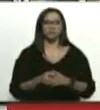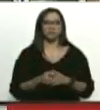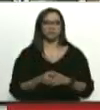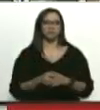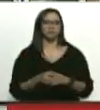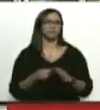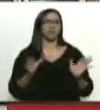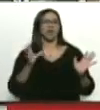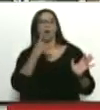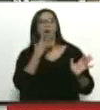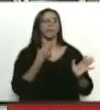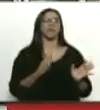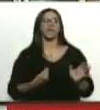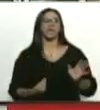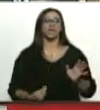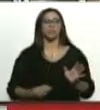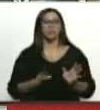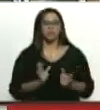Merlín, pues.